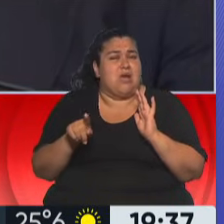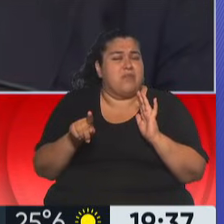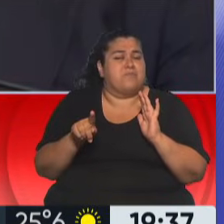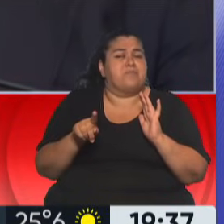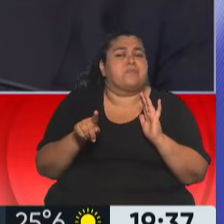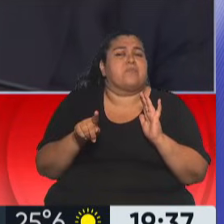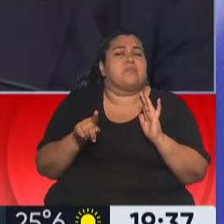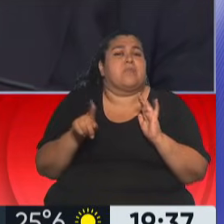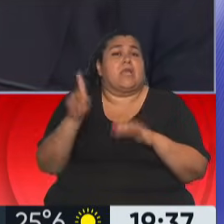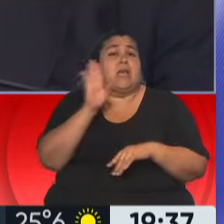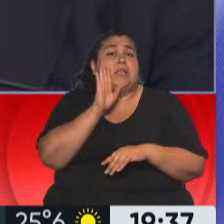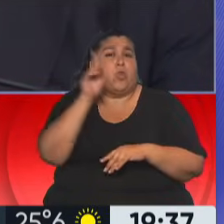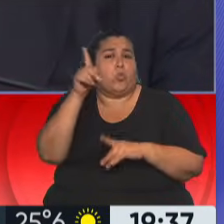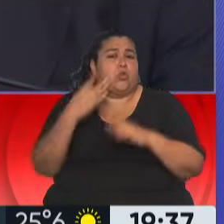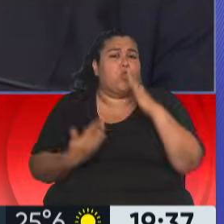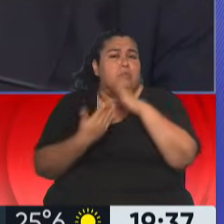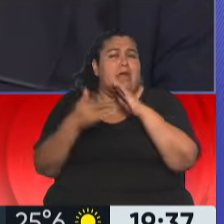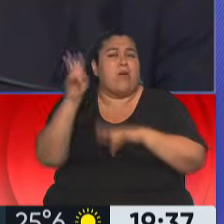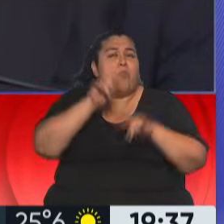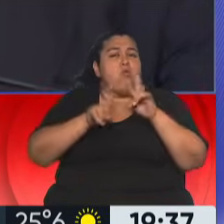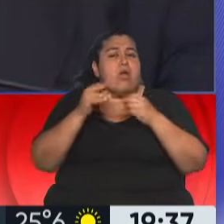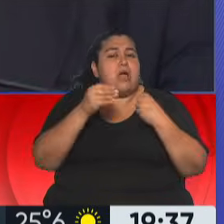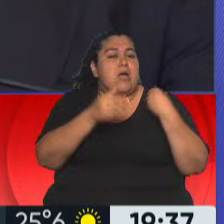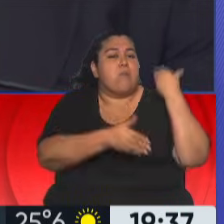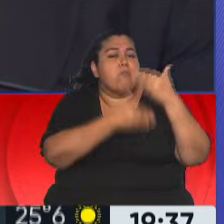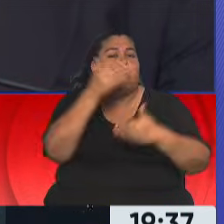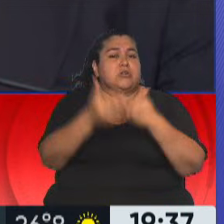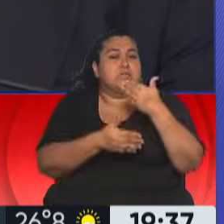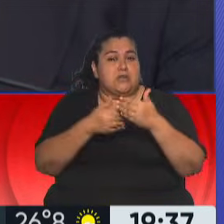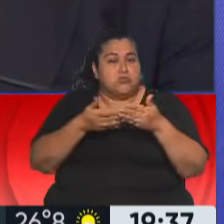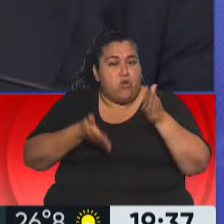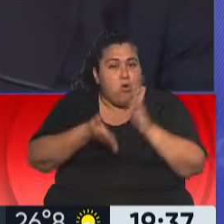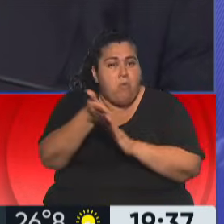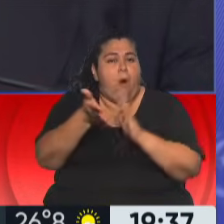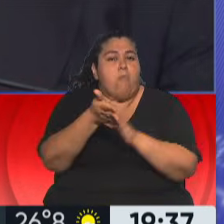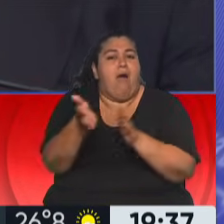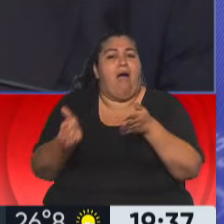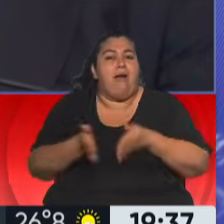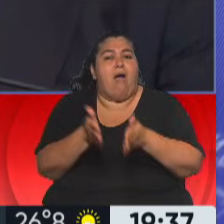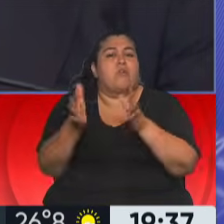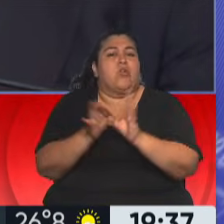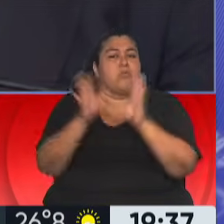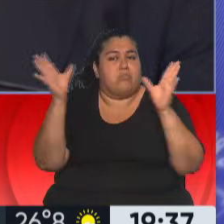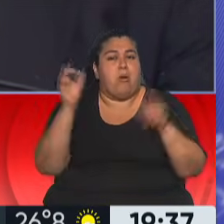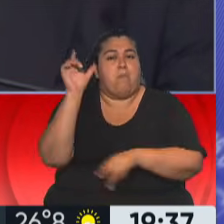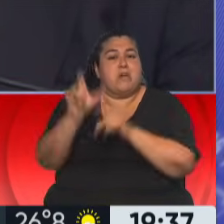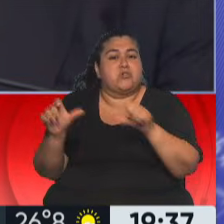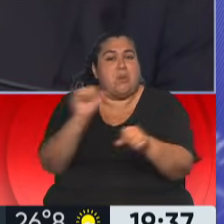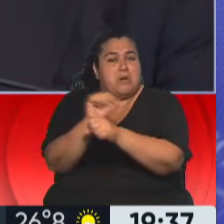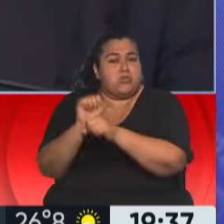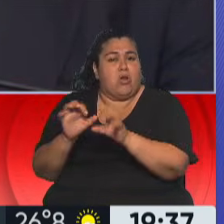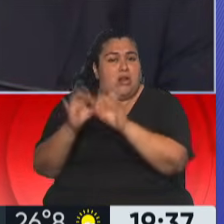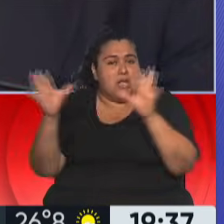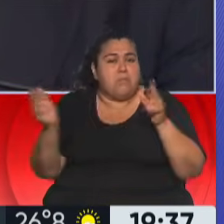es que Estados Unidos lidere un proceso de transición a la democracia, es decir, liberalización de presos políticos, de la prensa,